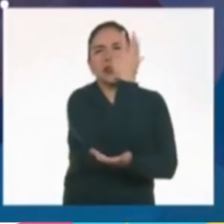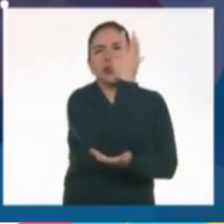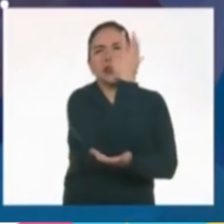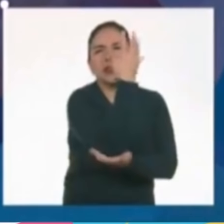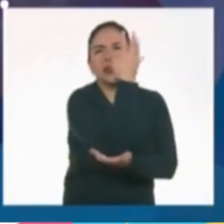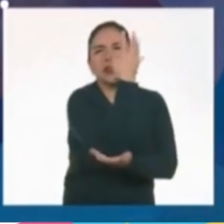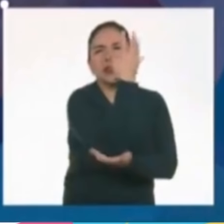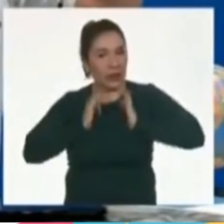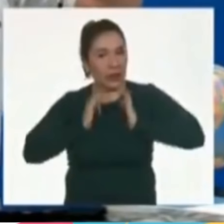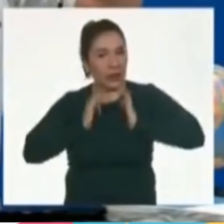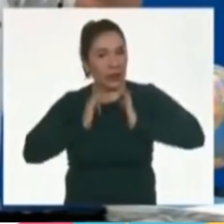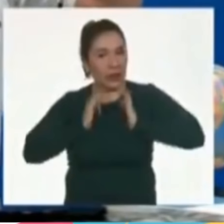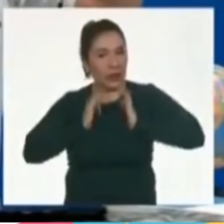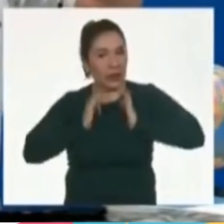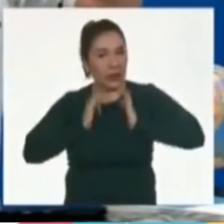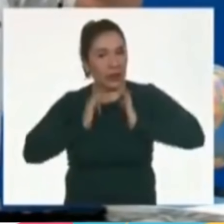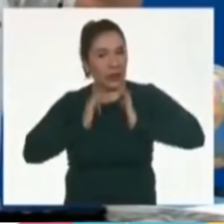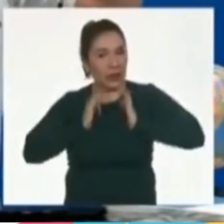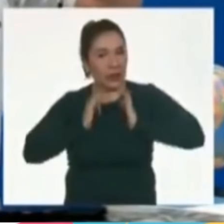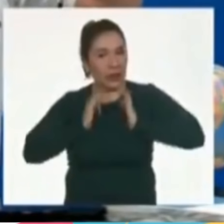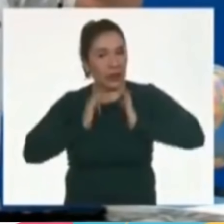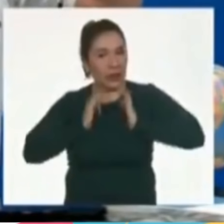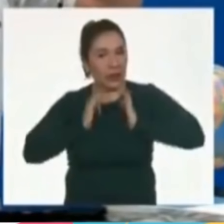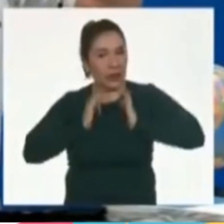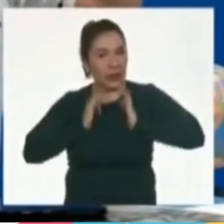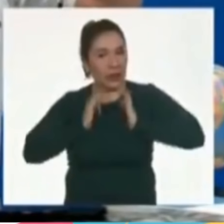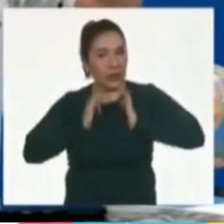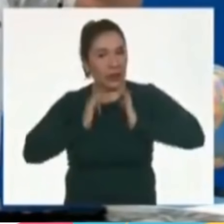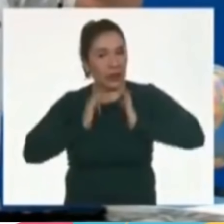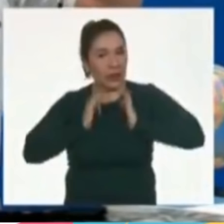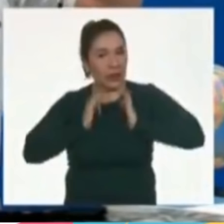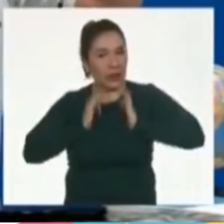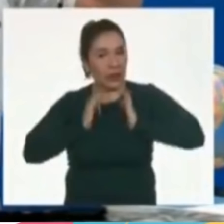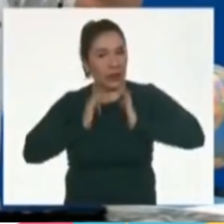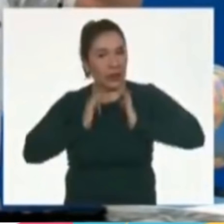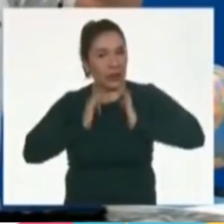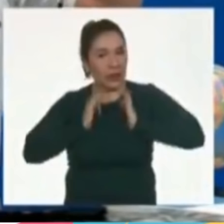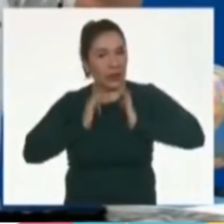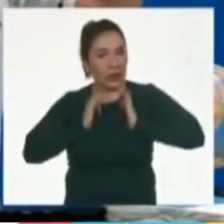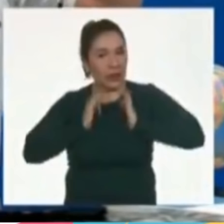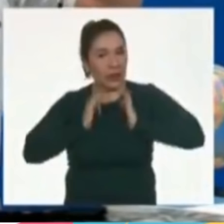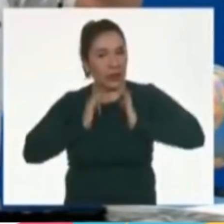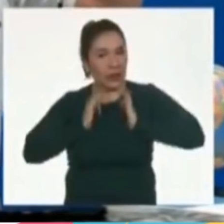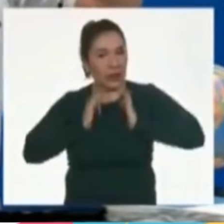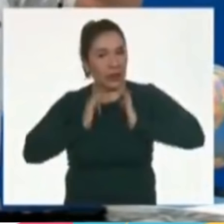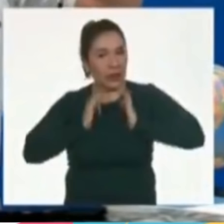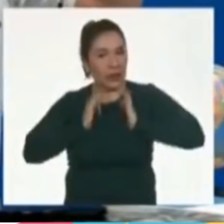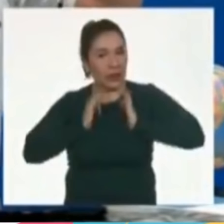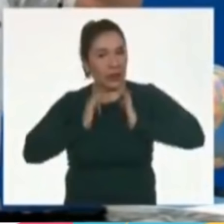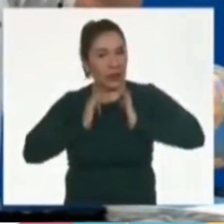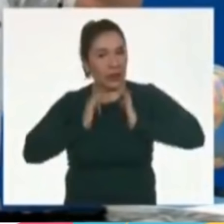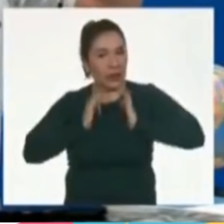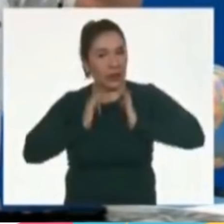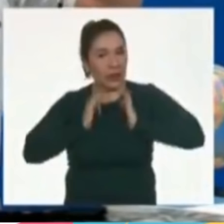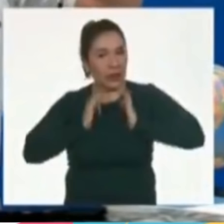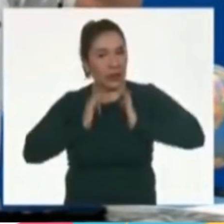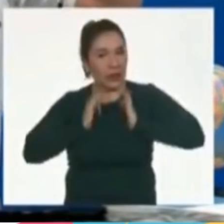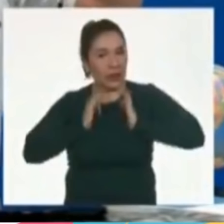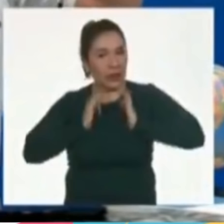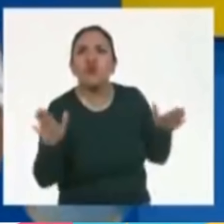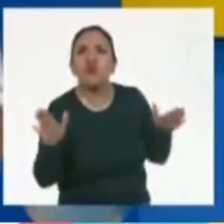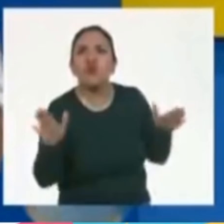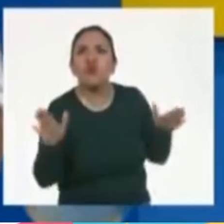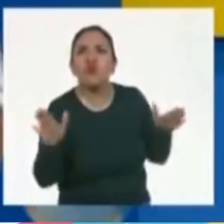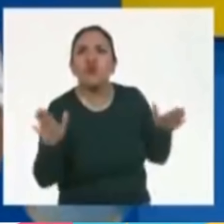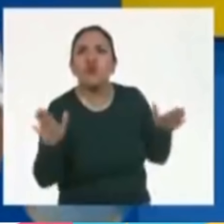su papá y verlo volar, el polluelo quiso volar y al intentarlo sus alas se movieron, pero no fueron suficientemente, así que cayó y ahí